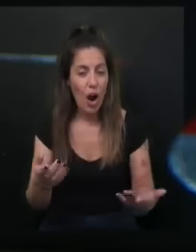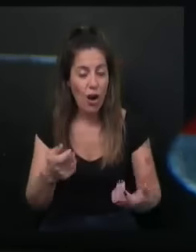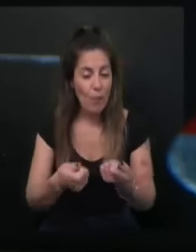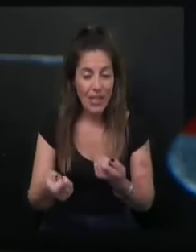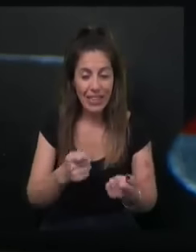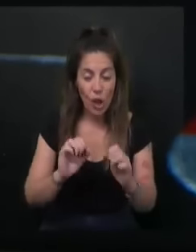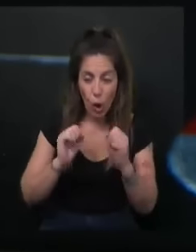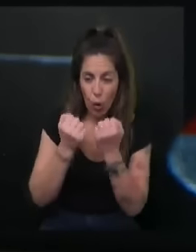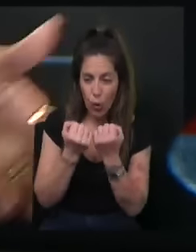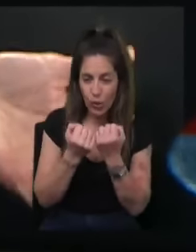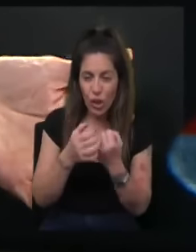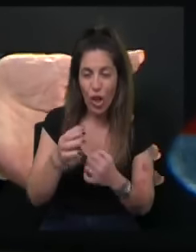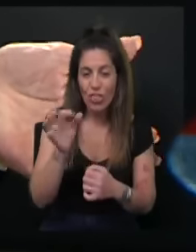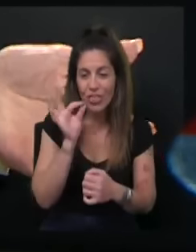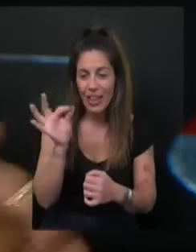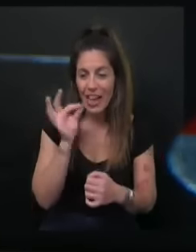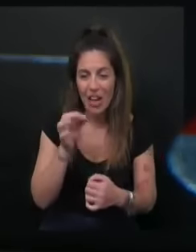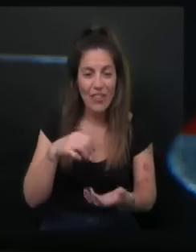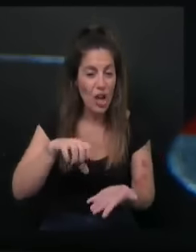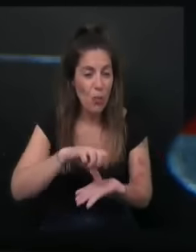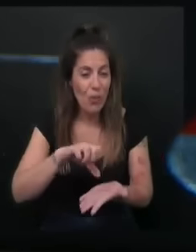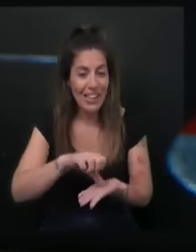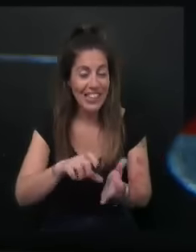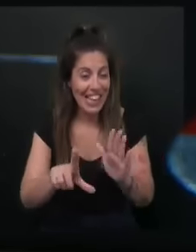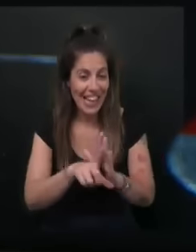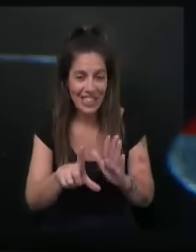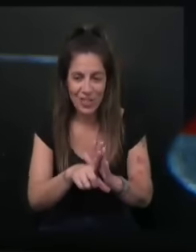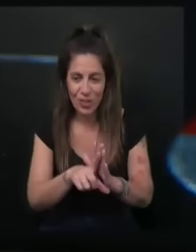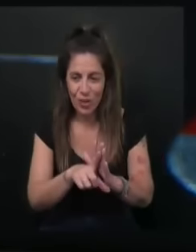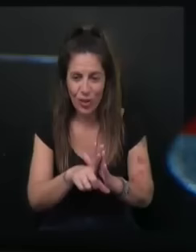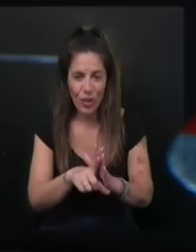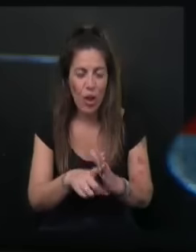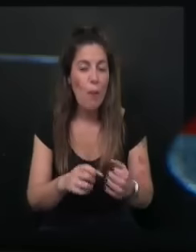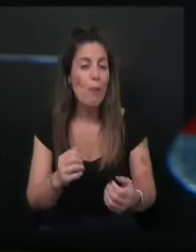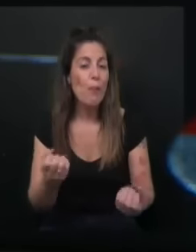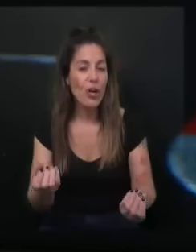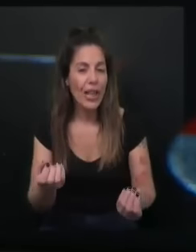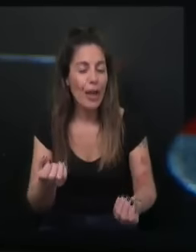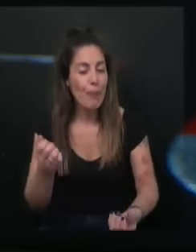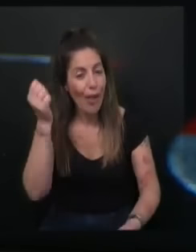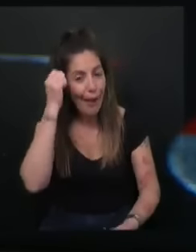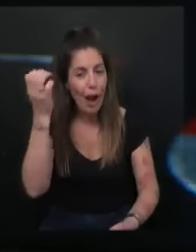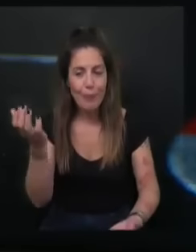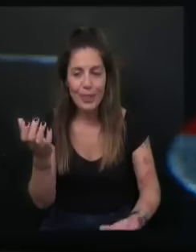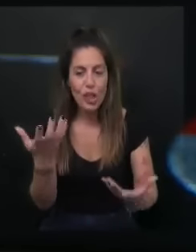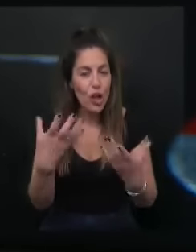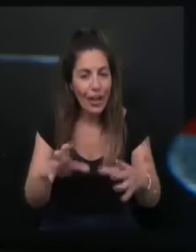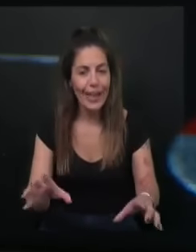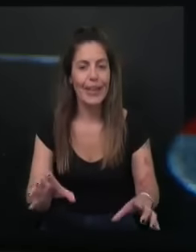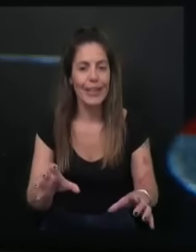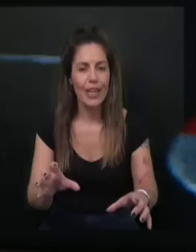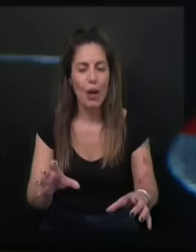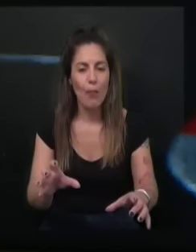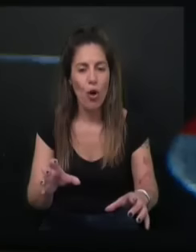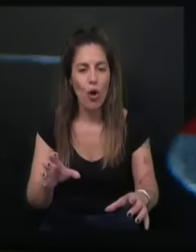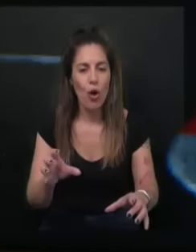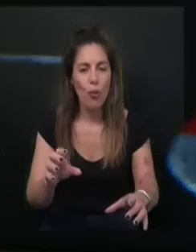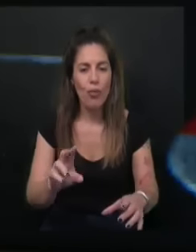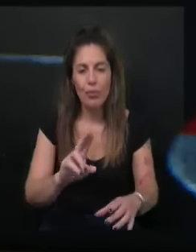clandestino de Cannabis en un país que legalizó por el capricho de que no quería constituirse